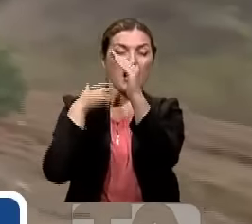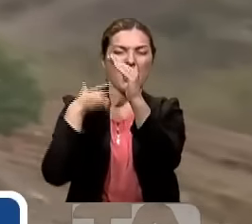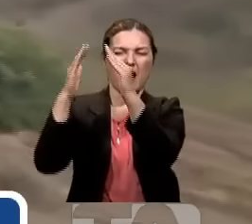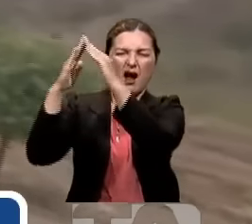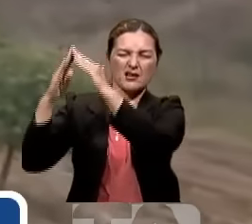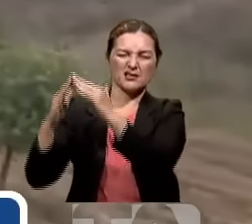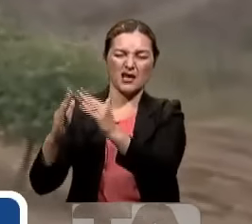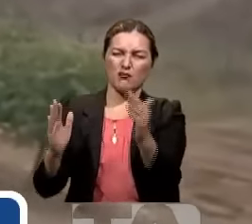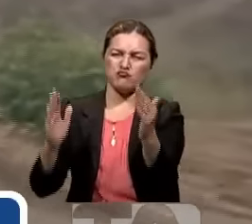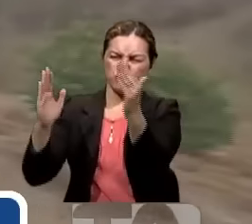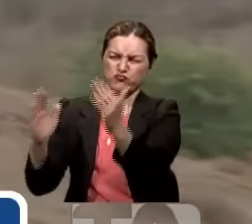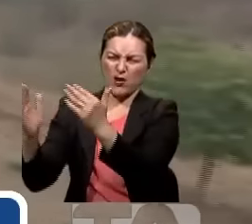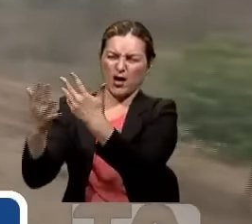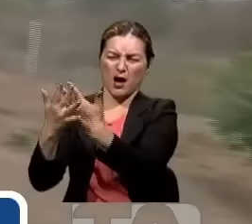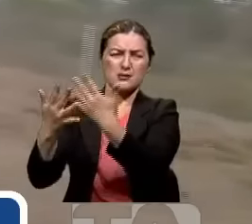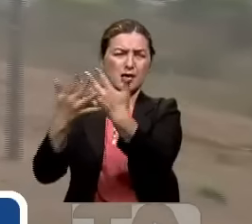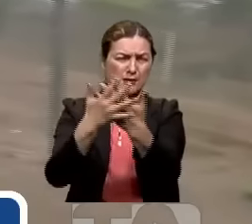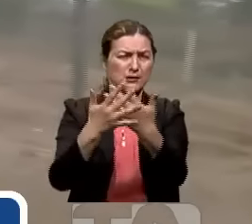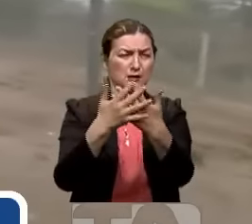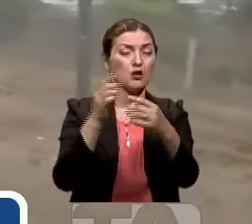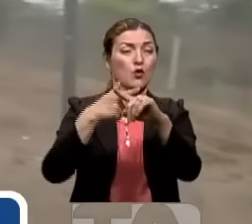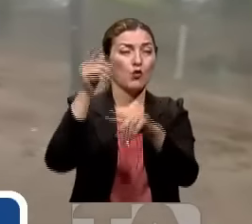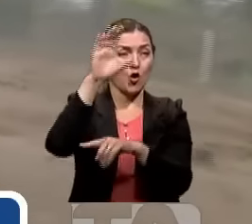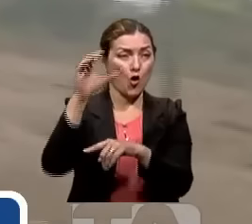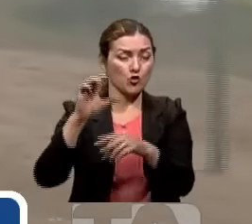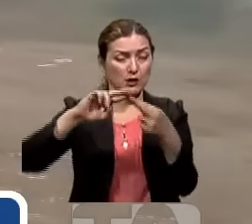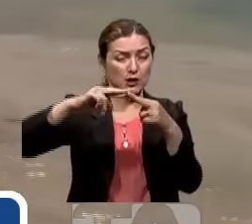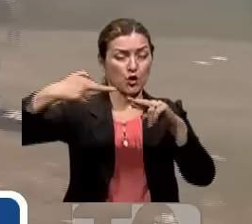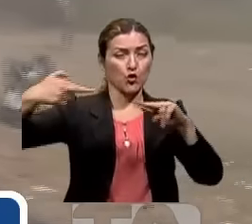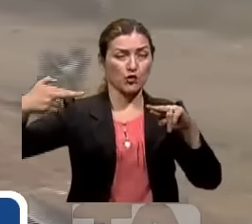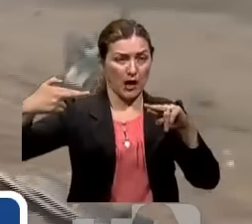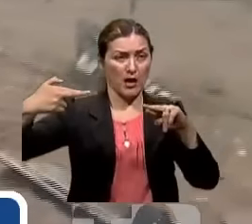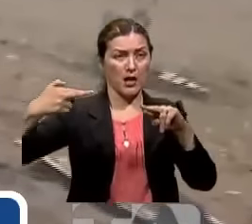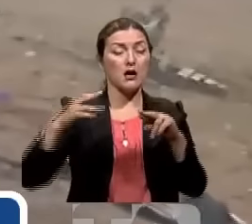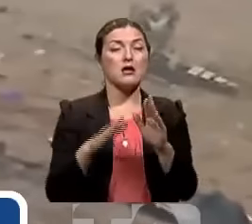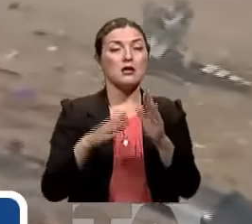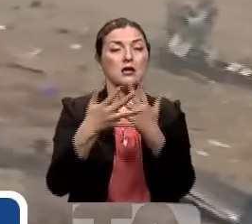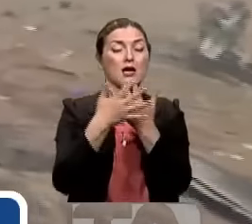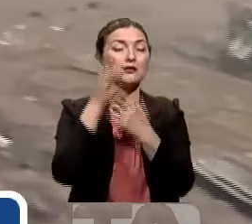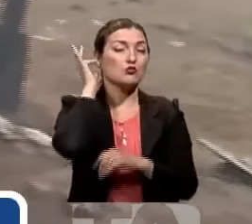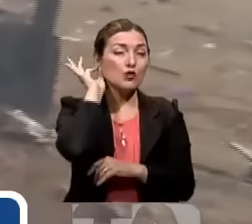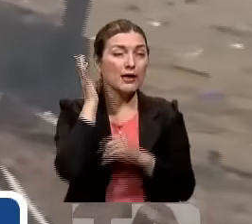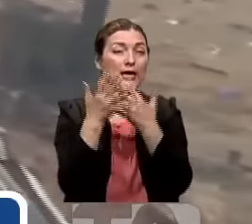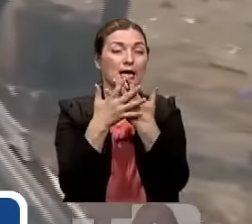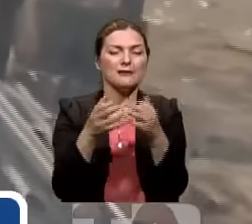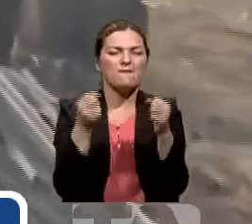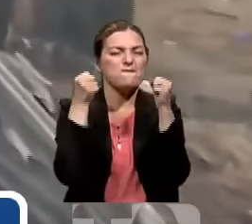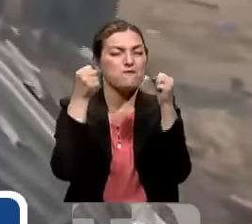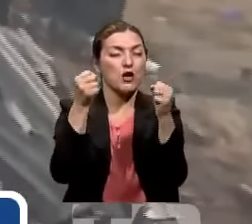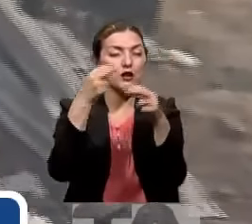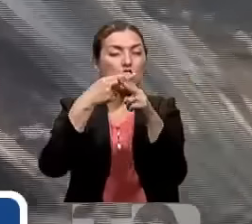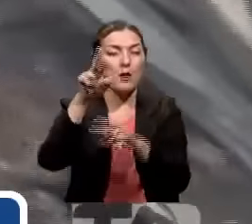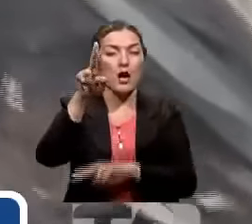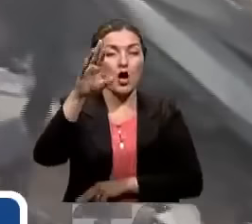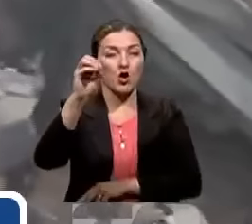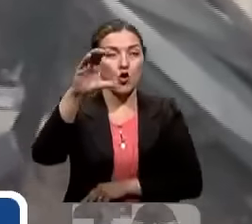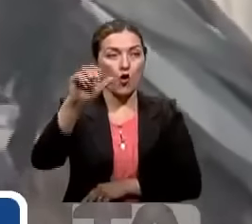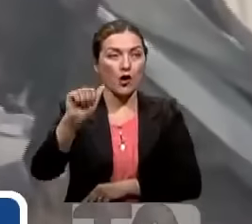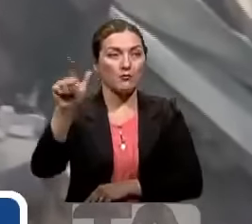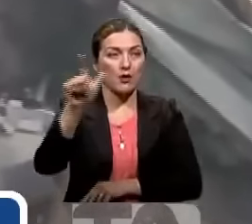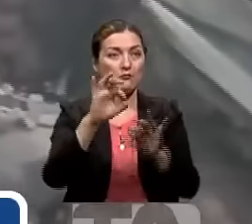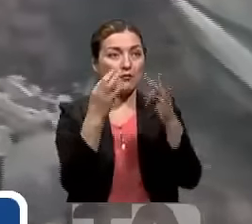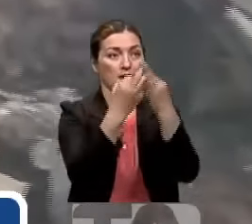Guayaquil, de La Roca, Penitenciaría del Litoral, la cárcel regional y la cárcel de mujeres. Esto es lo que ha quedado de la vivienda de